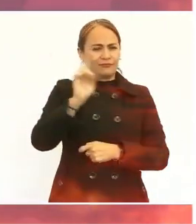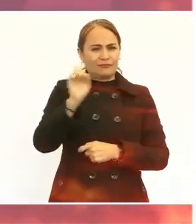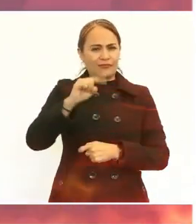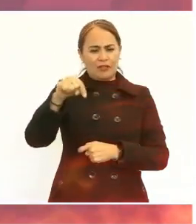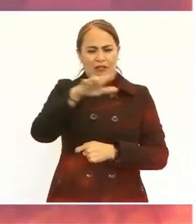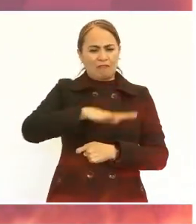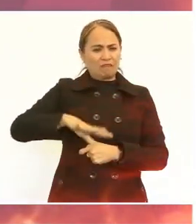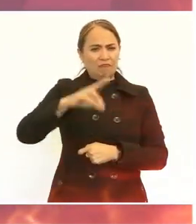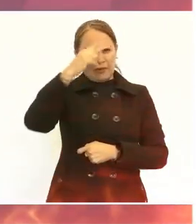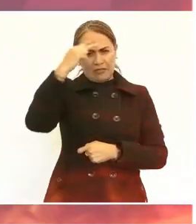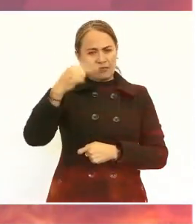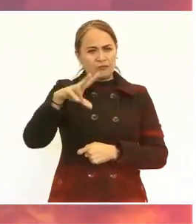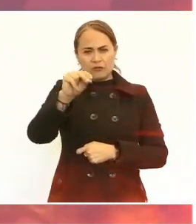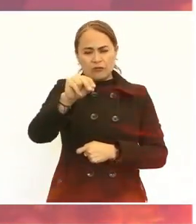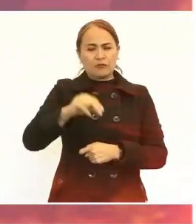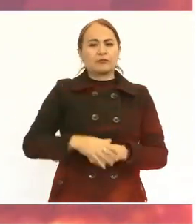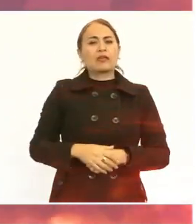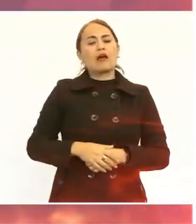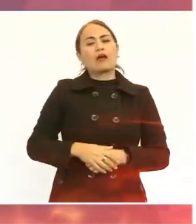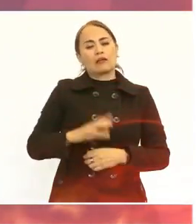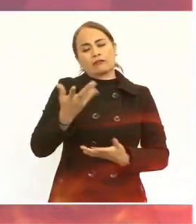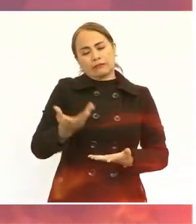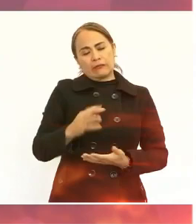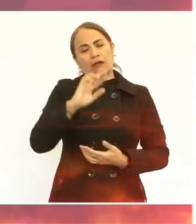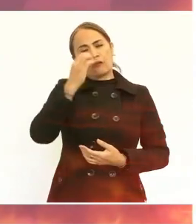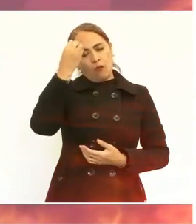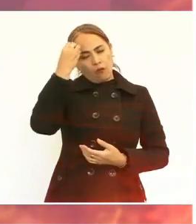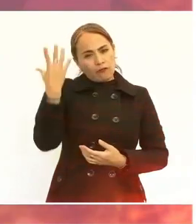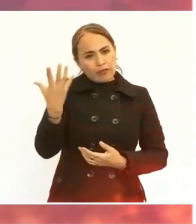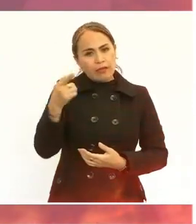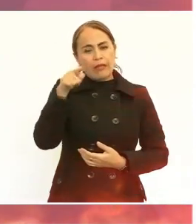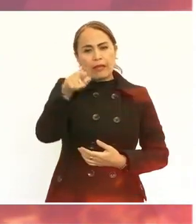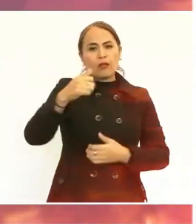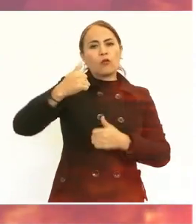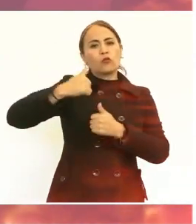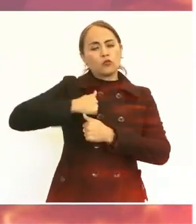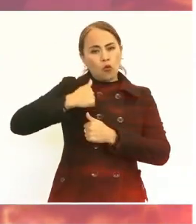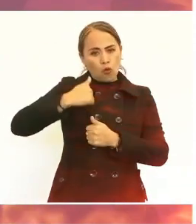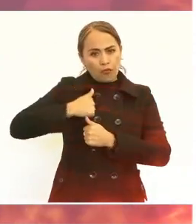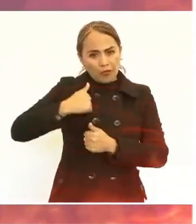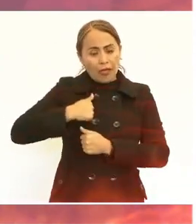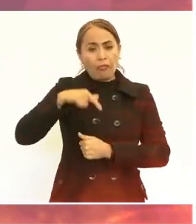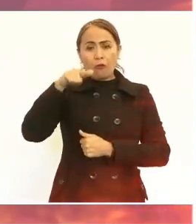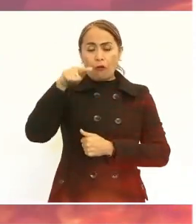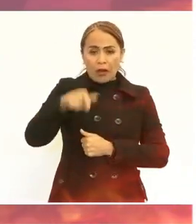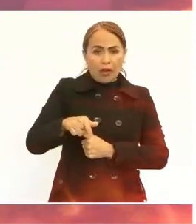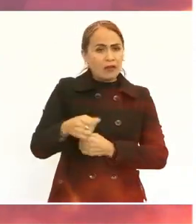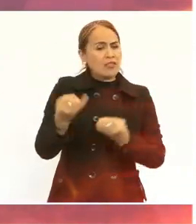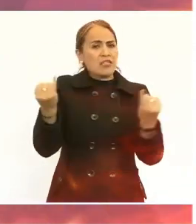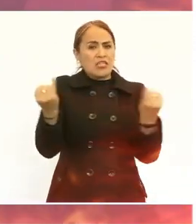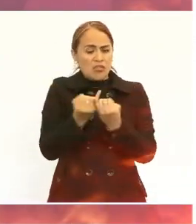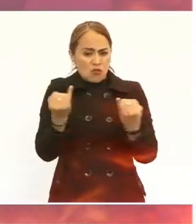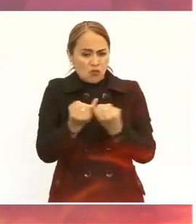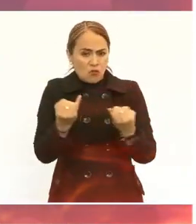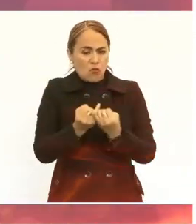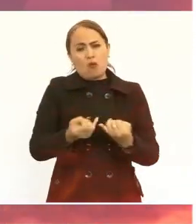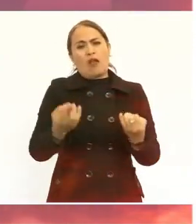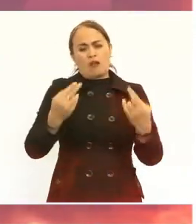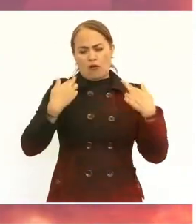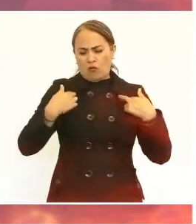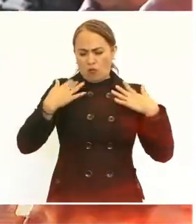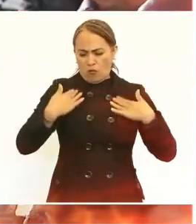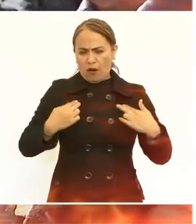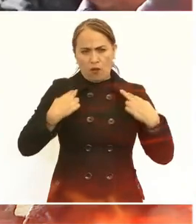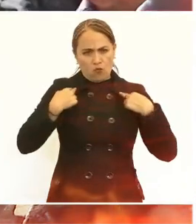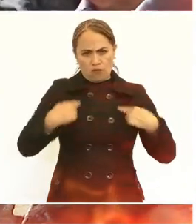en el país. Pero eso es falso, porque el país está patas para arriba, con tanta violencia. Lo acabamos de vivir